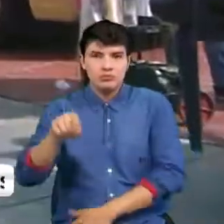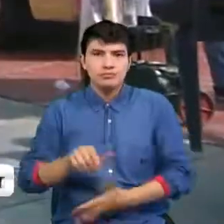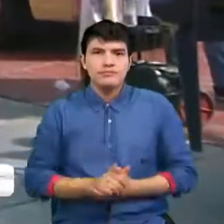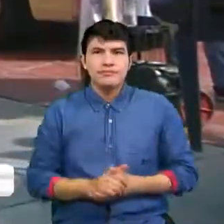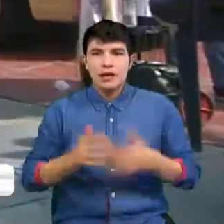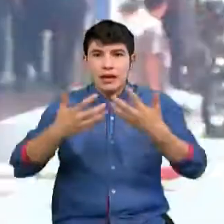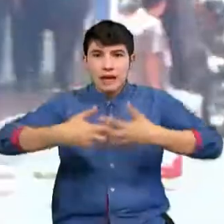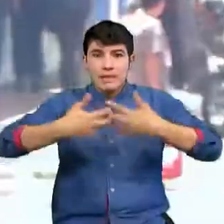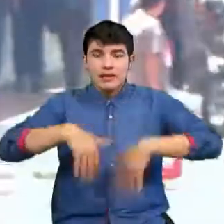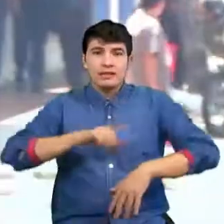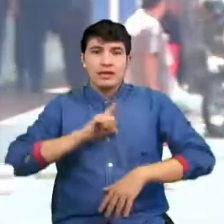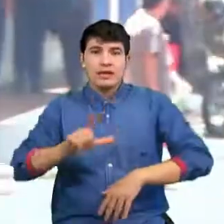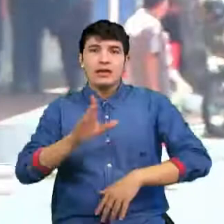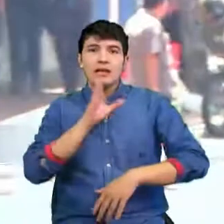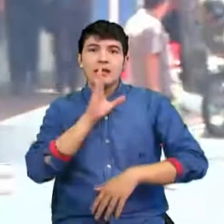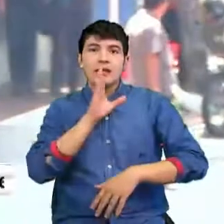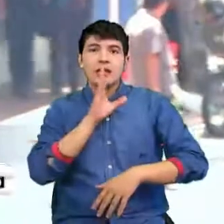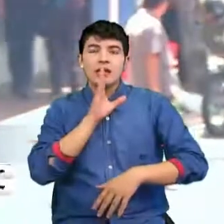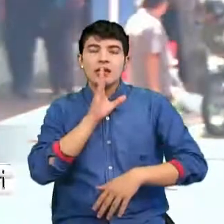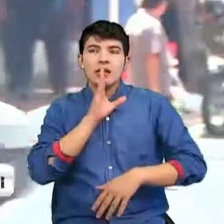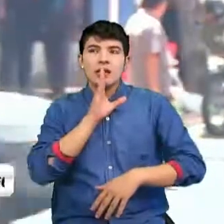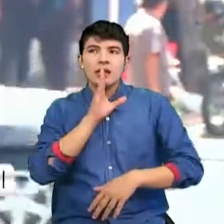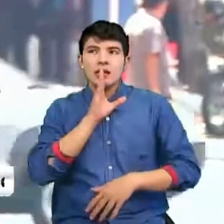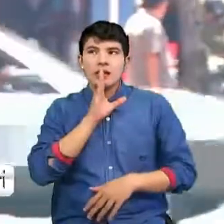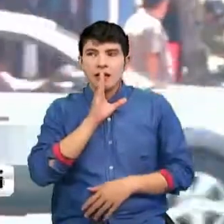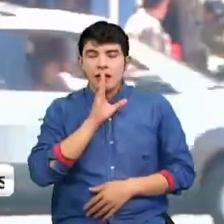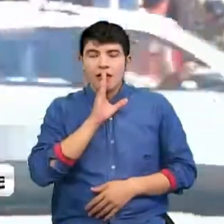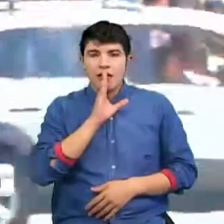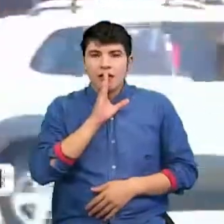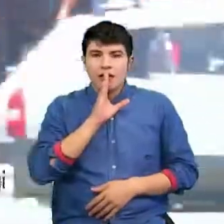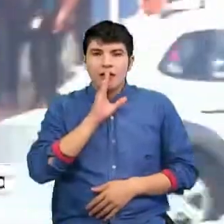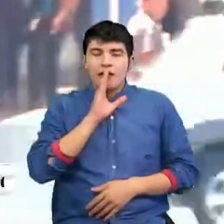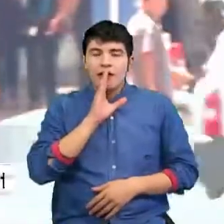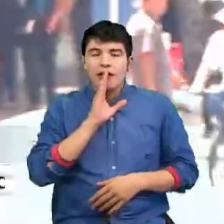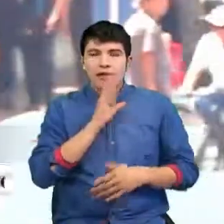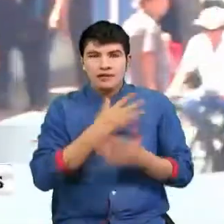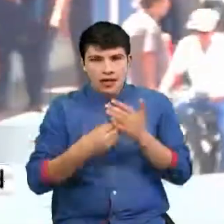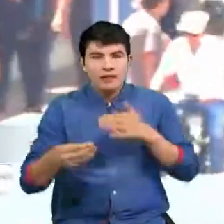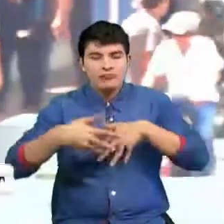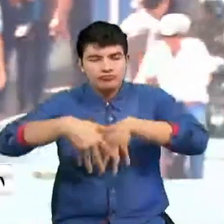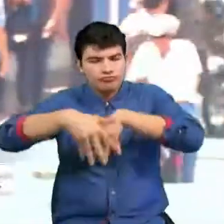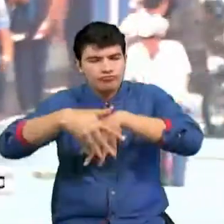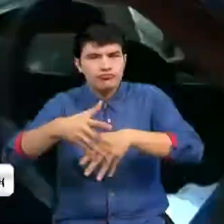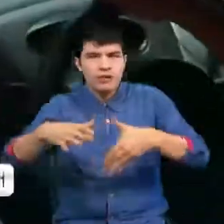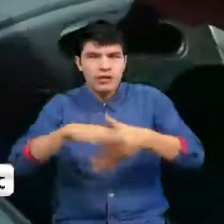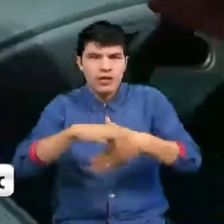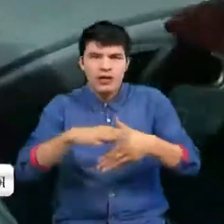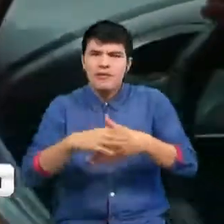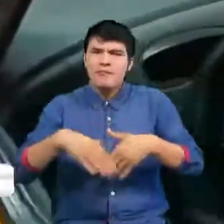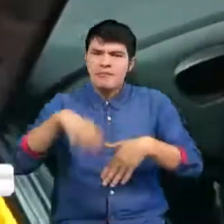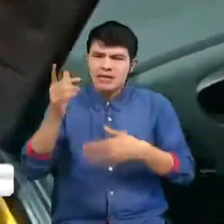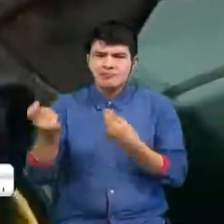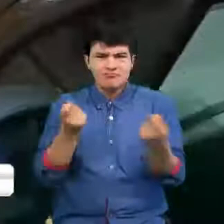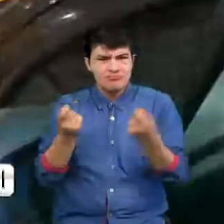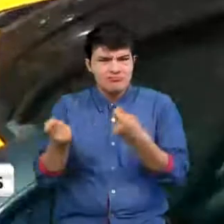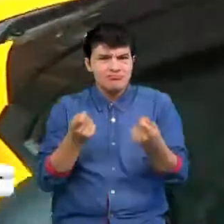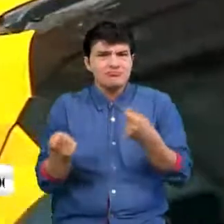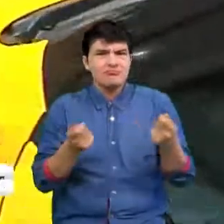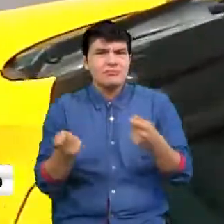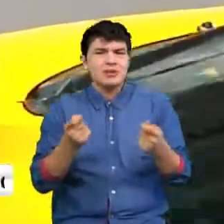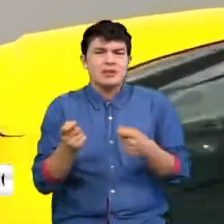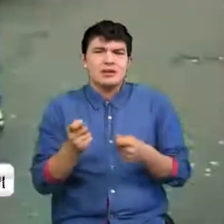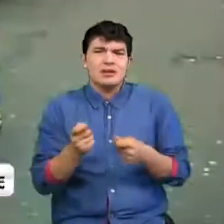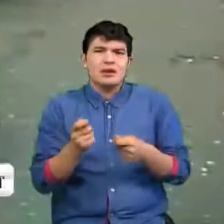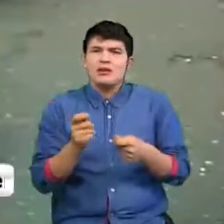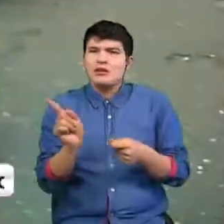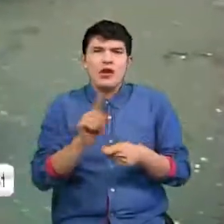estaría liderando el proceso para salir a marchar mañana donde los taxistas exigen más controles contra la ilegalidad como la plataforma de vr